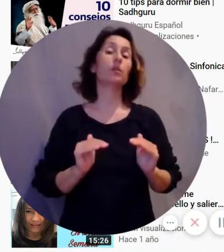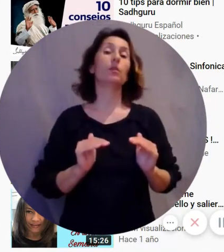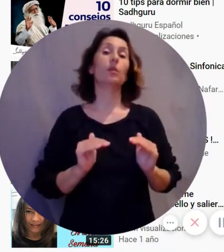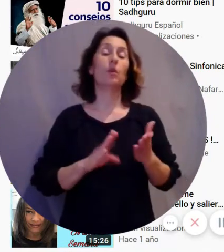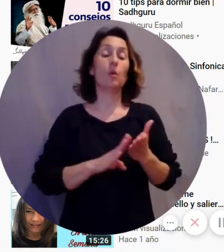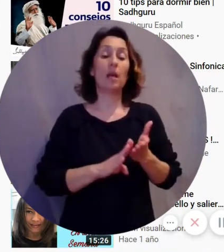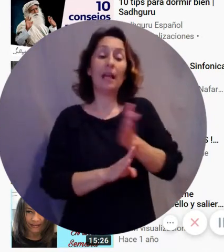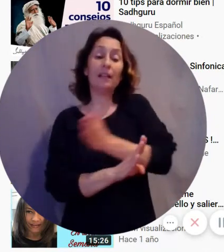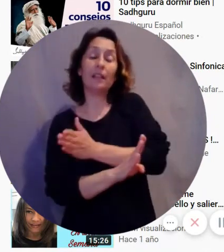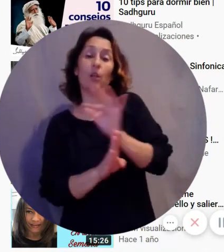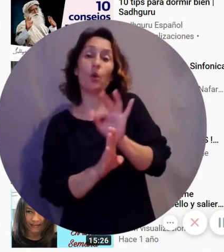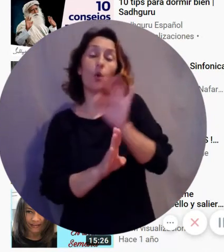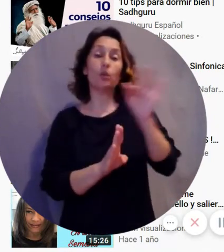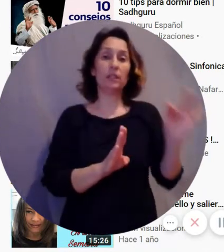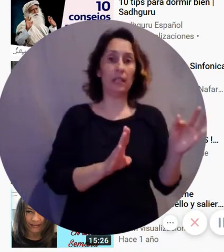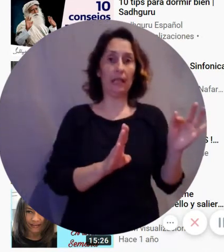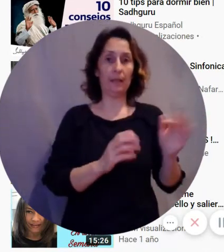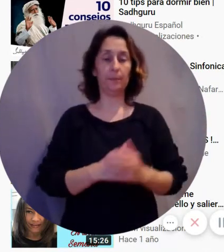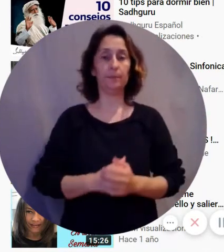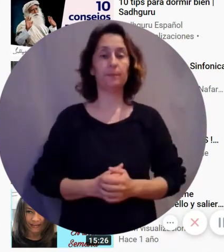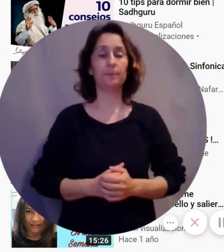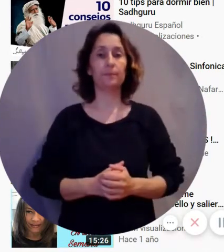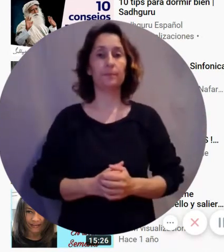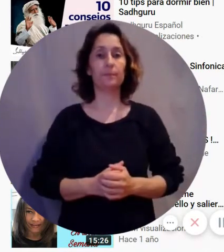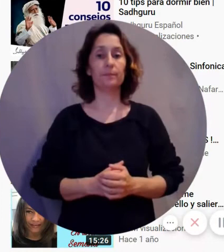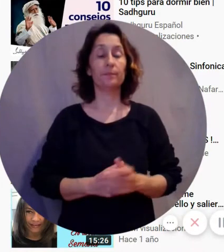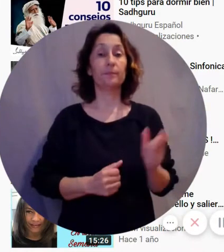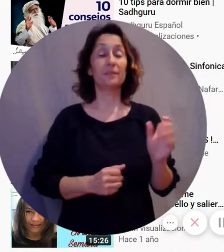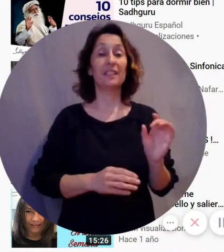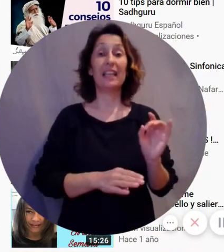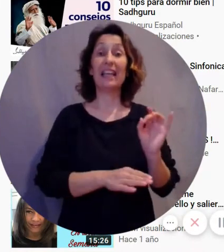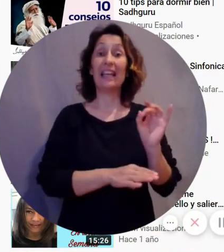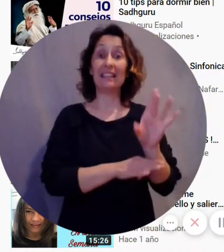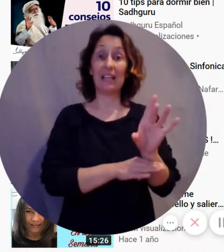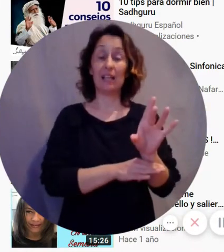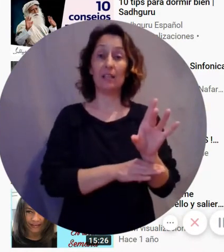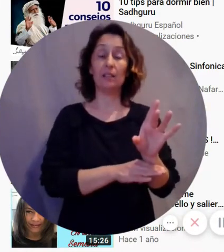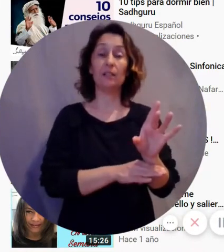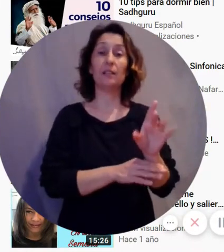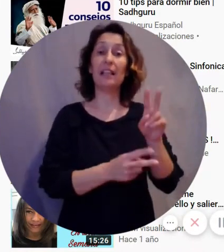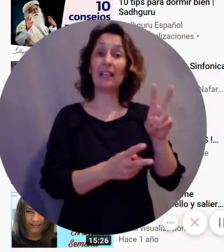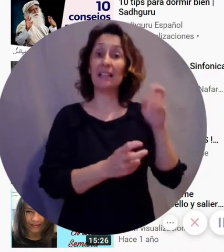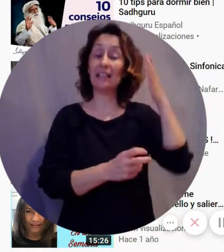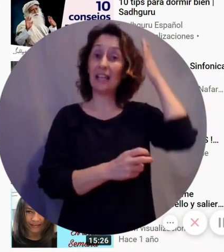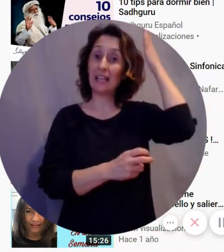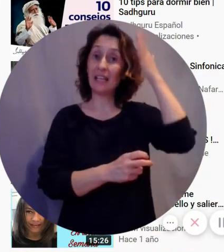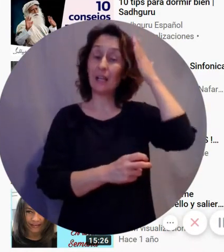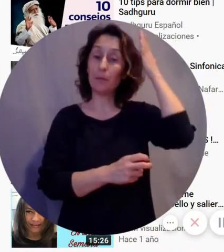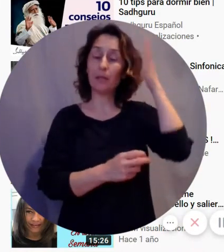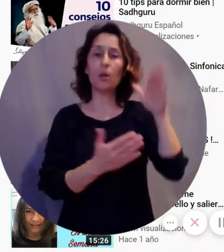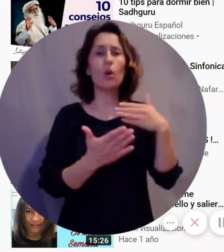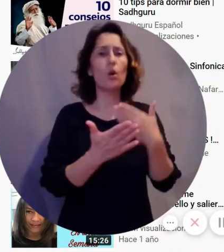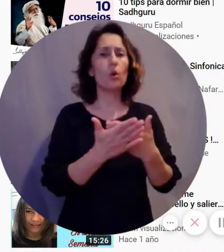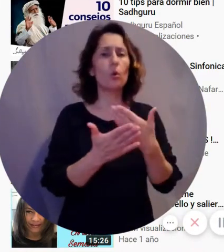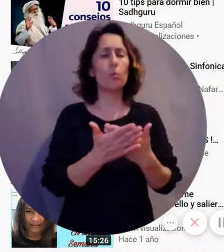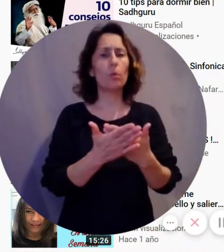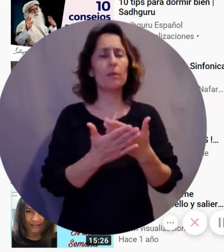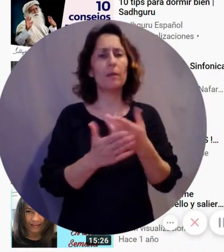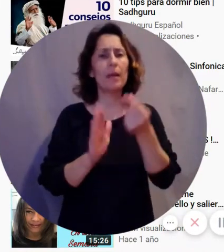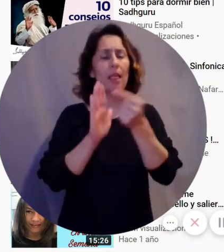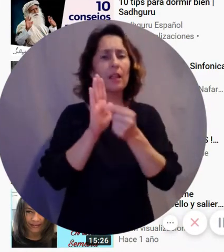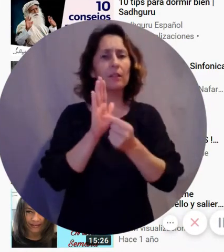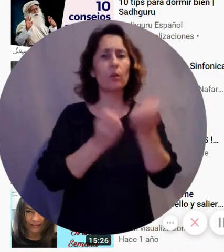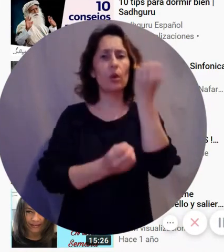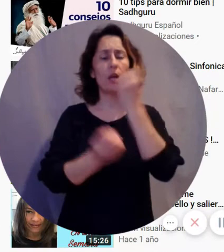siguiente. Si pulsamos el botón Entrega en la parte inferior derecha, Renta Navarra comprueba si hay algún error en los datos económicos de la